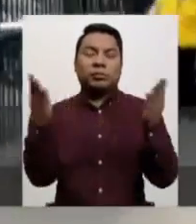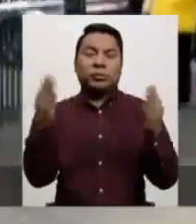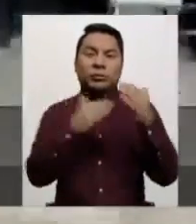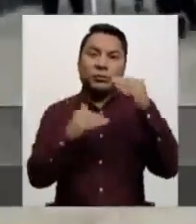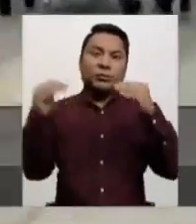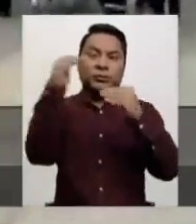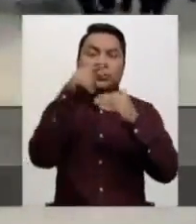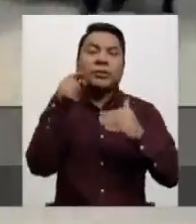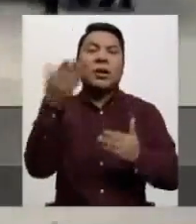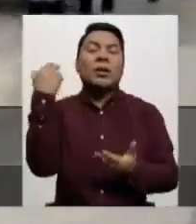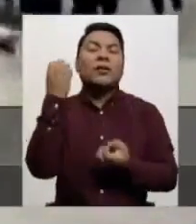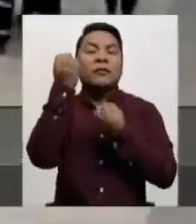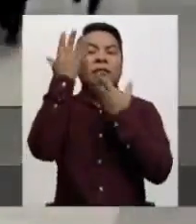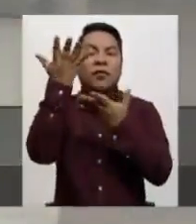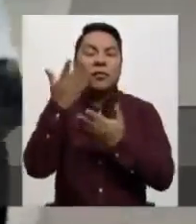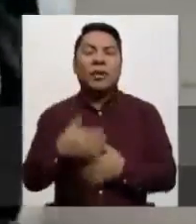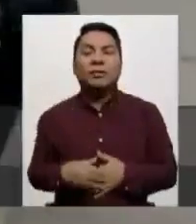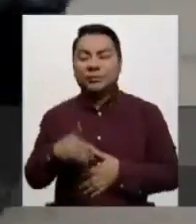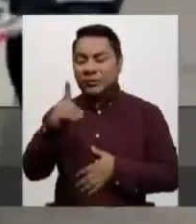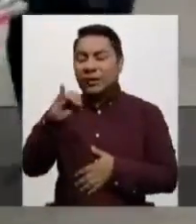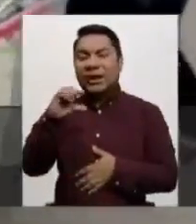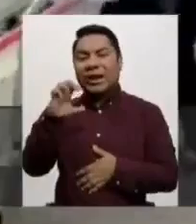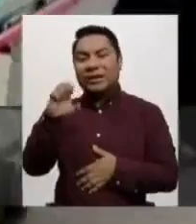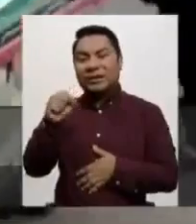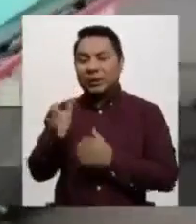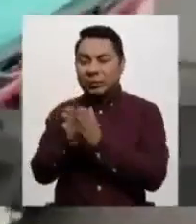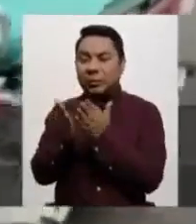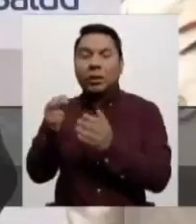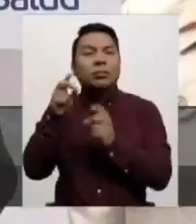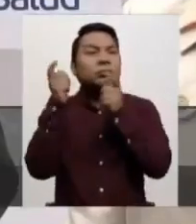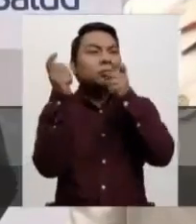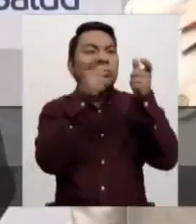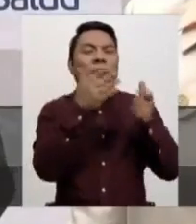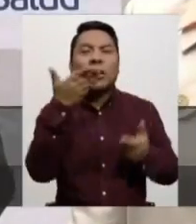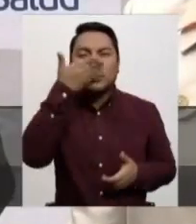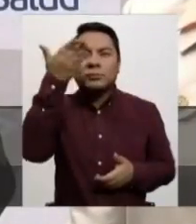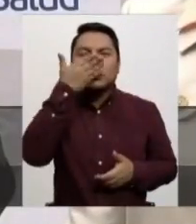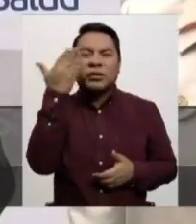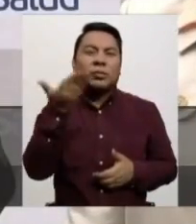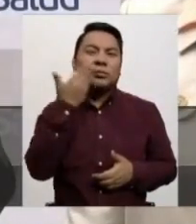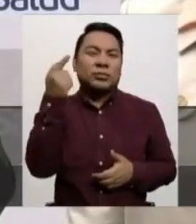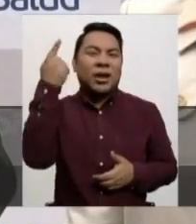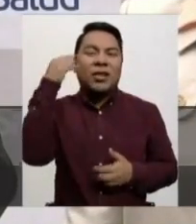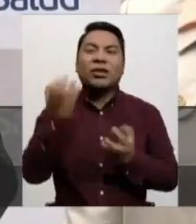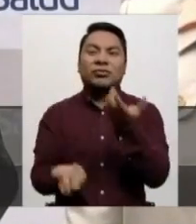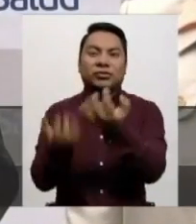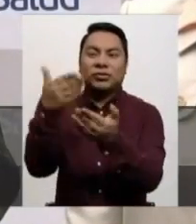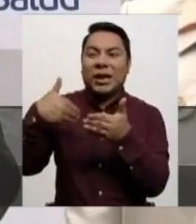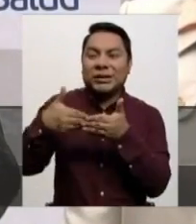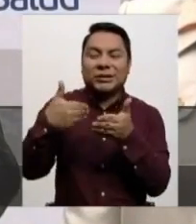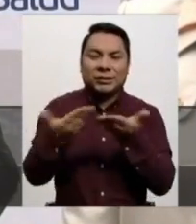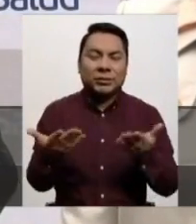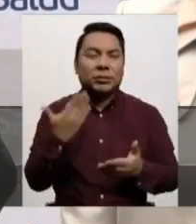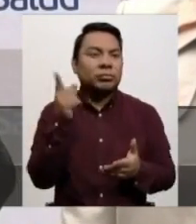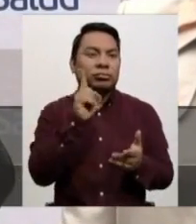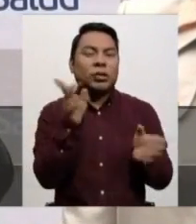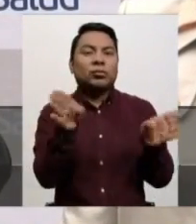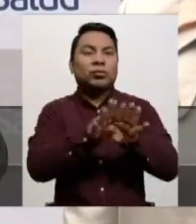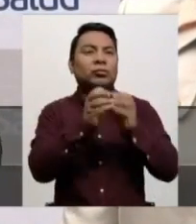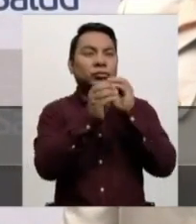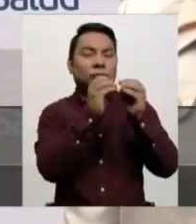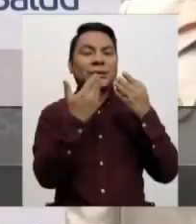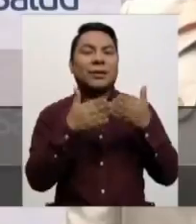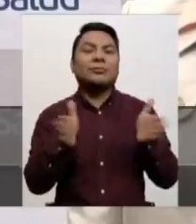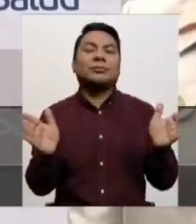luego de que el informe de digesa descartar a la contaminación del aire estamos aquí con un ramón castilla remozado con unas